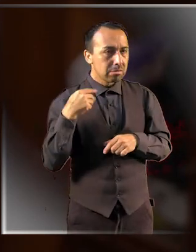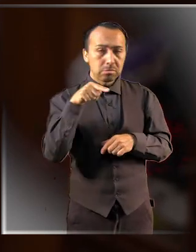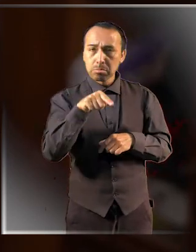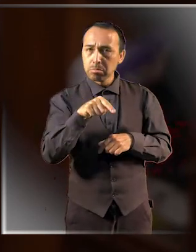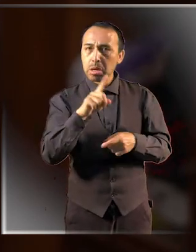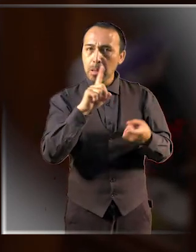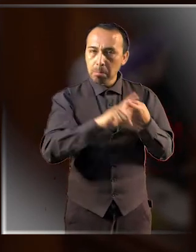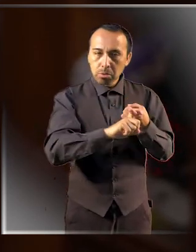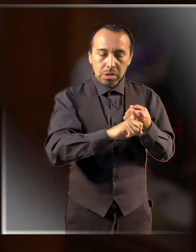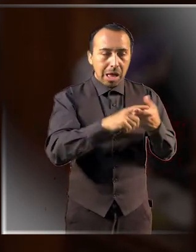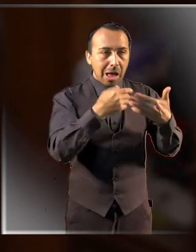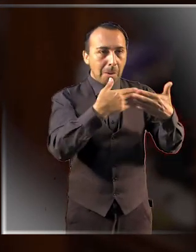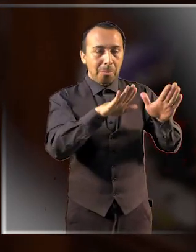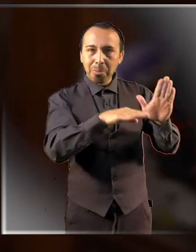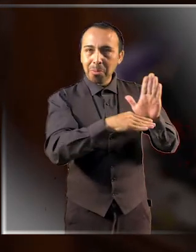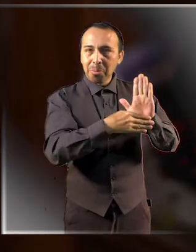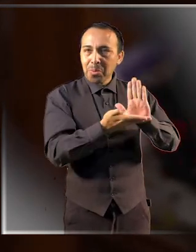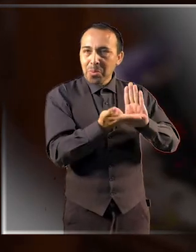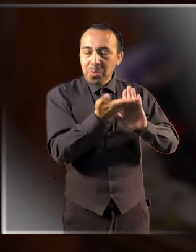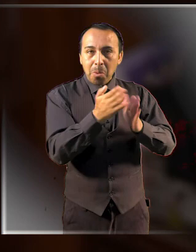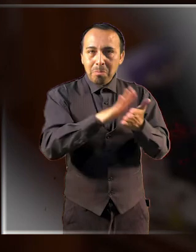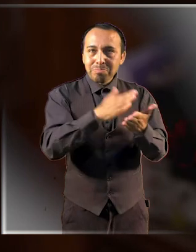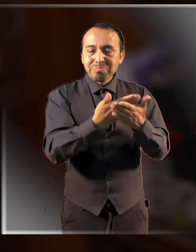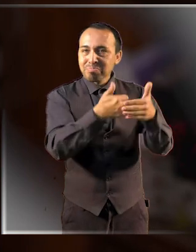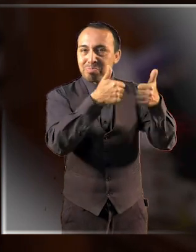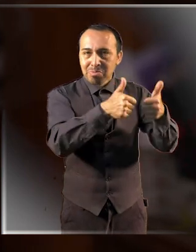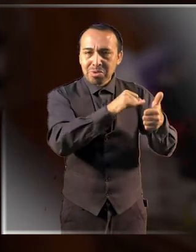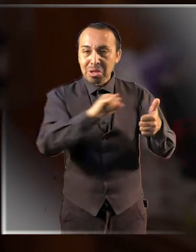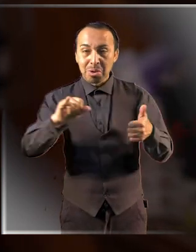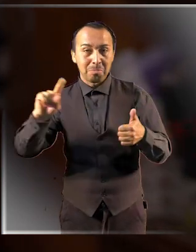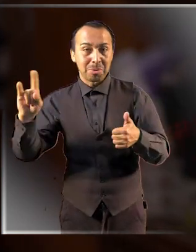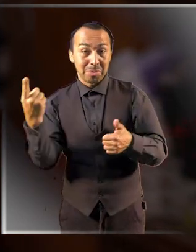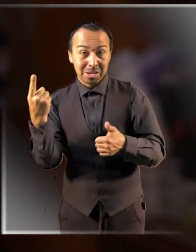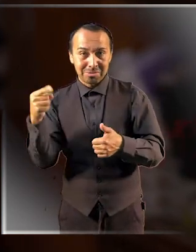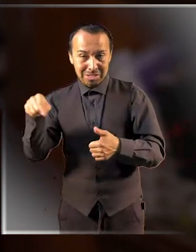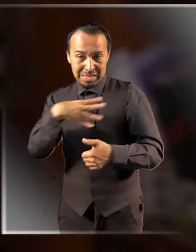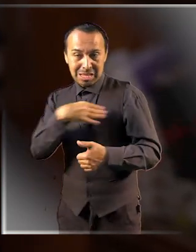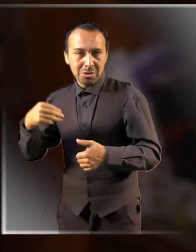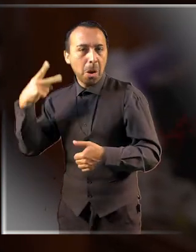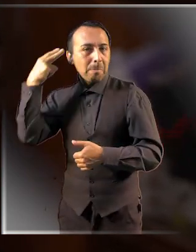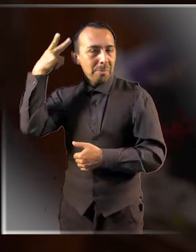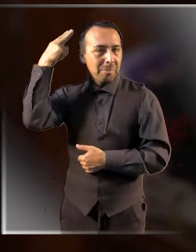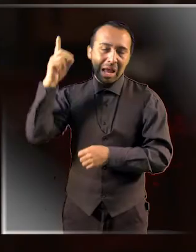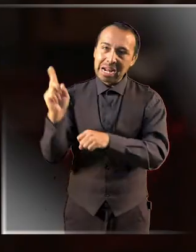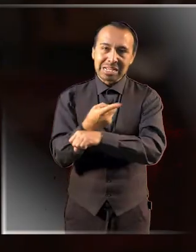señora salió del hospital y lo primero que hizo él fue cortarse el pelo.